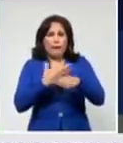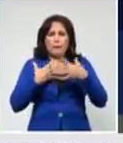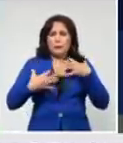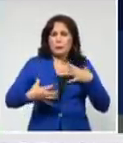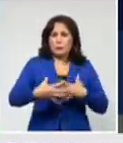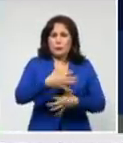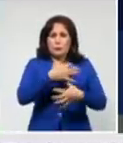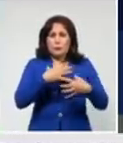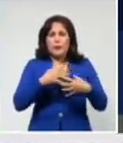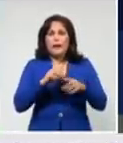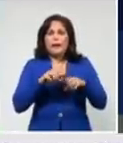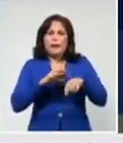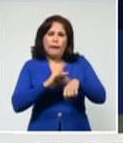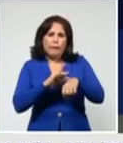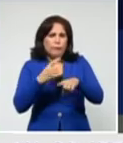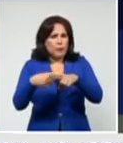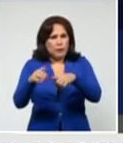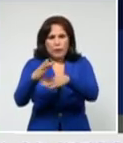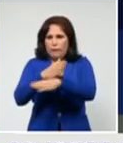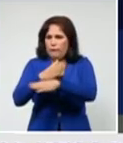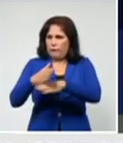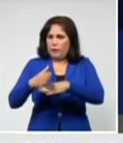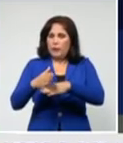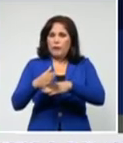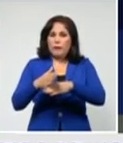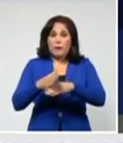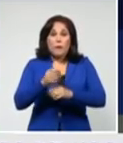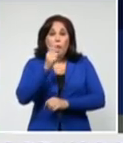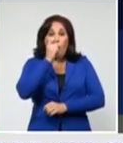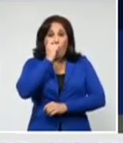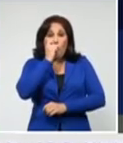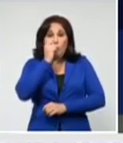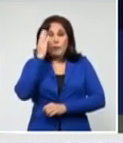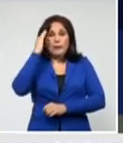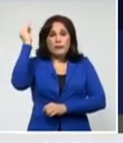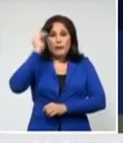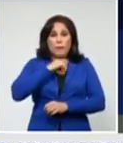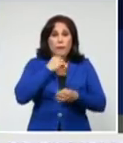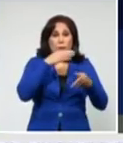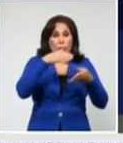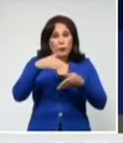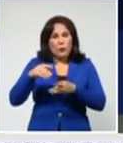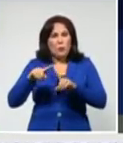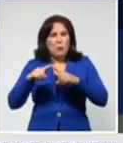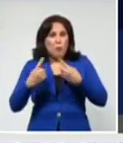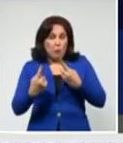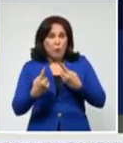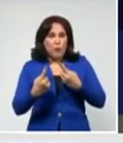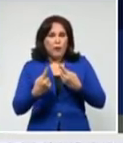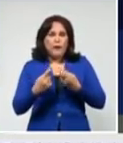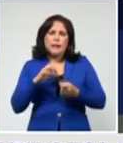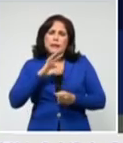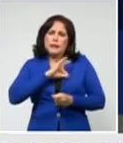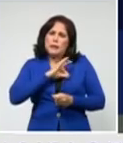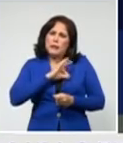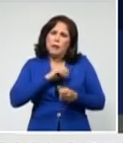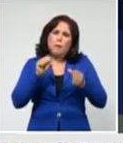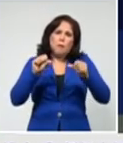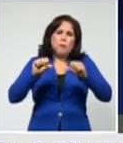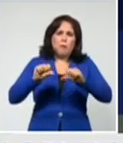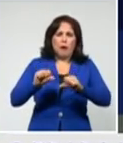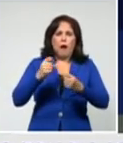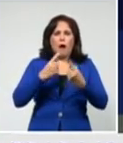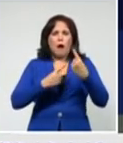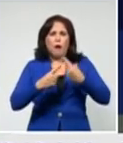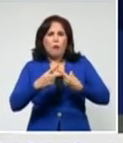esta persona se identificó porque tenía síntomas, comenzó con síntomas